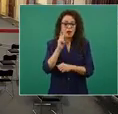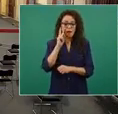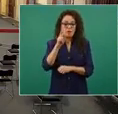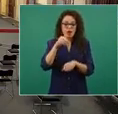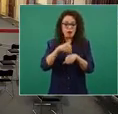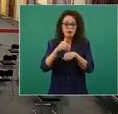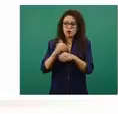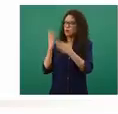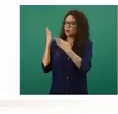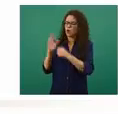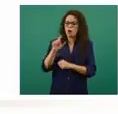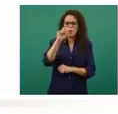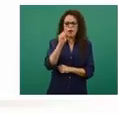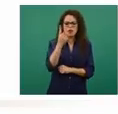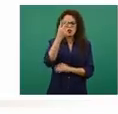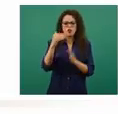pantalla,